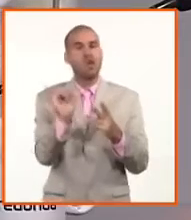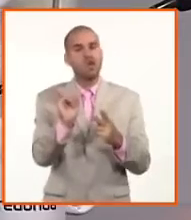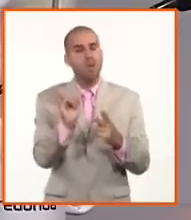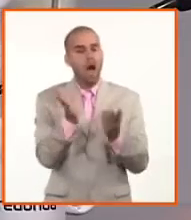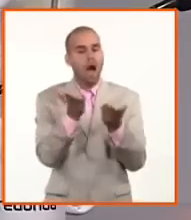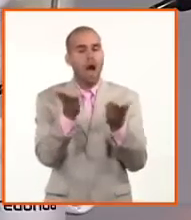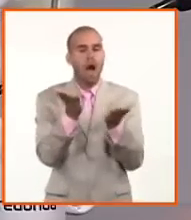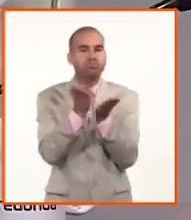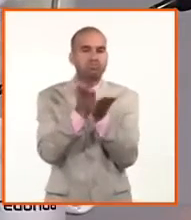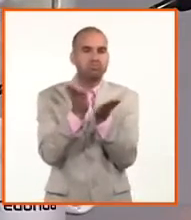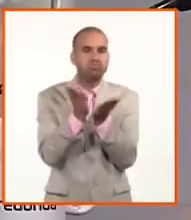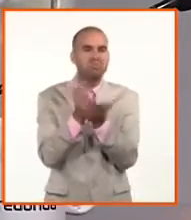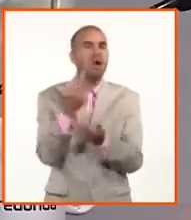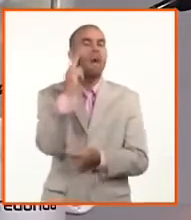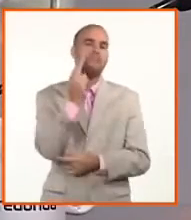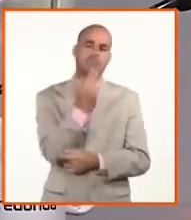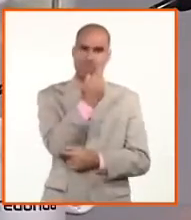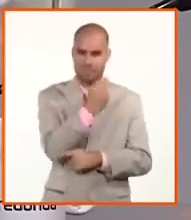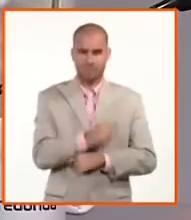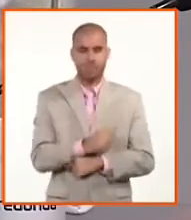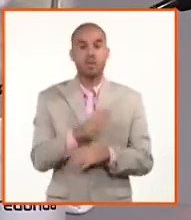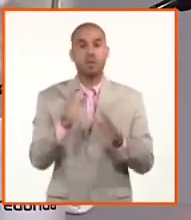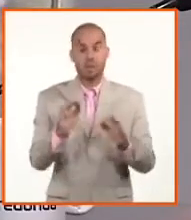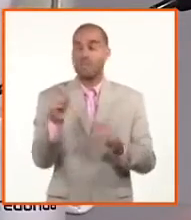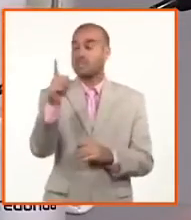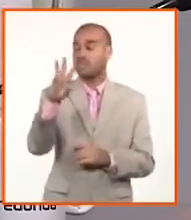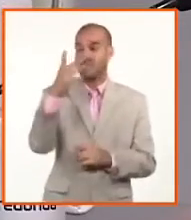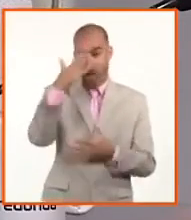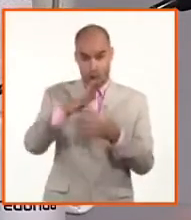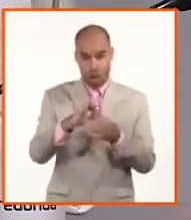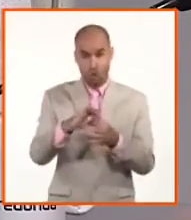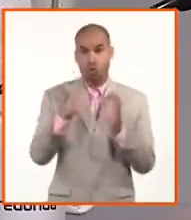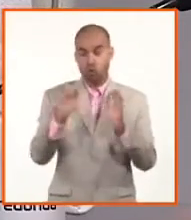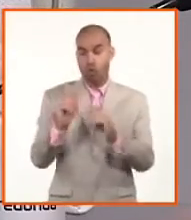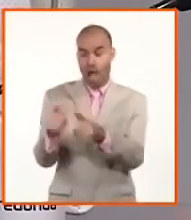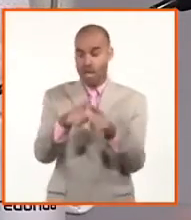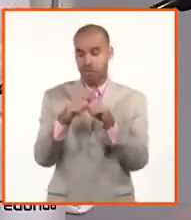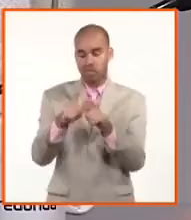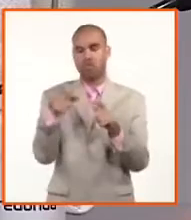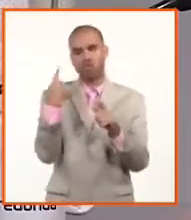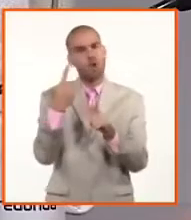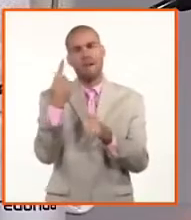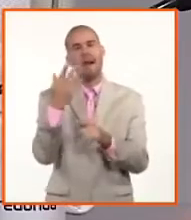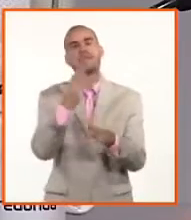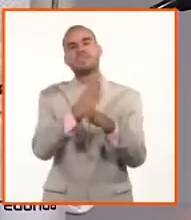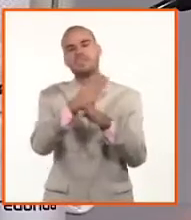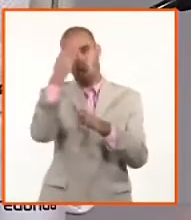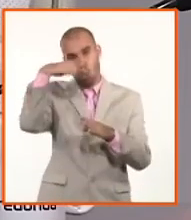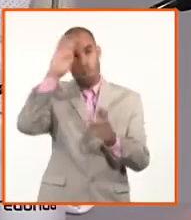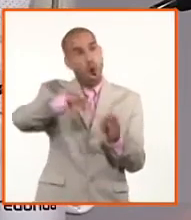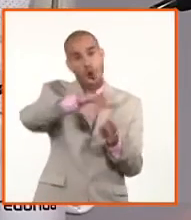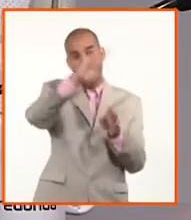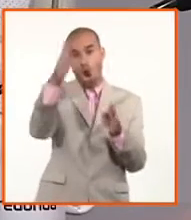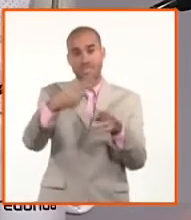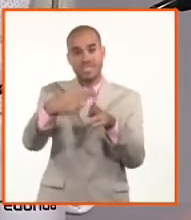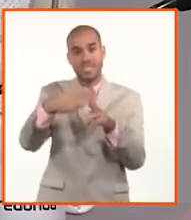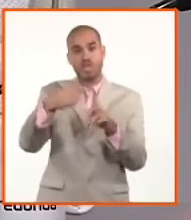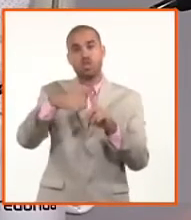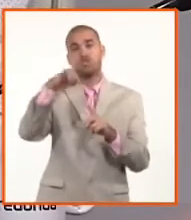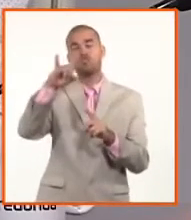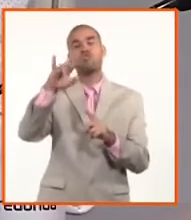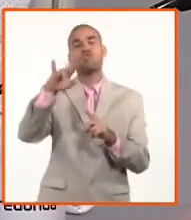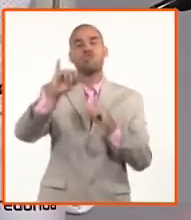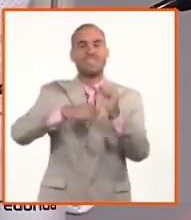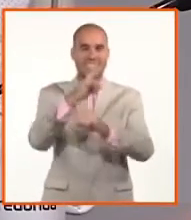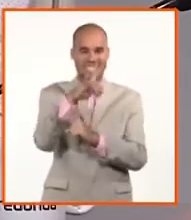Asociación Hermanos Saiz, de cada 13 de agosto subir al Turquino. Ahora mismo, en este minuto en que nosotros estamos acá en la mesa redonda, hay